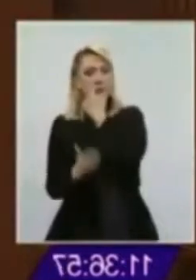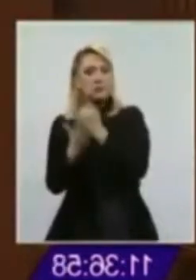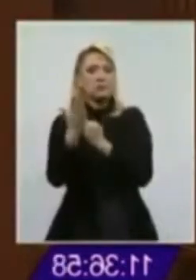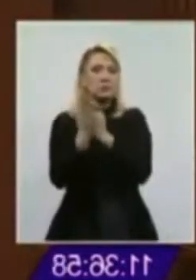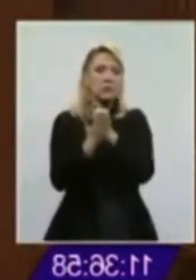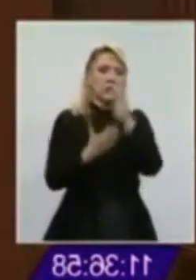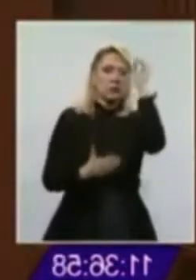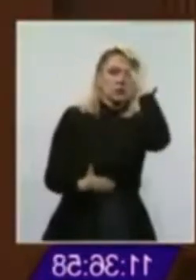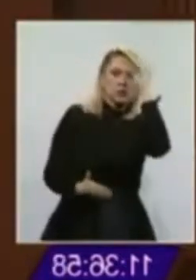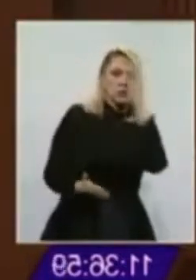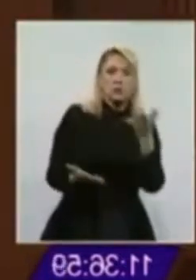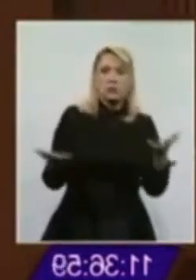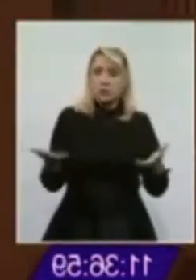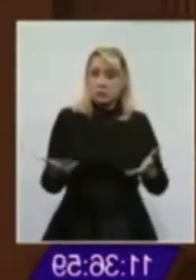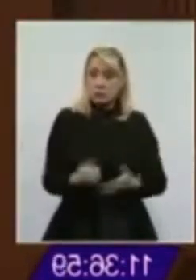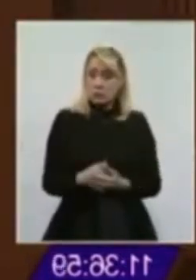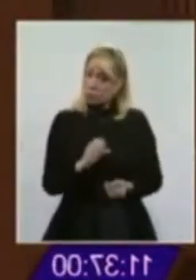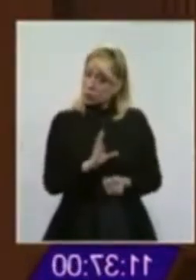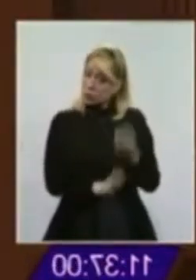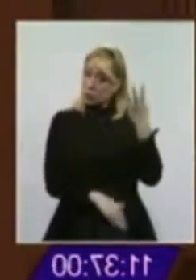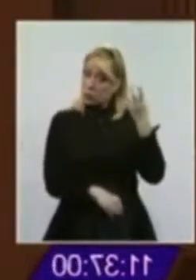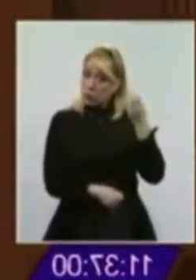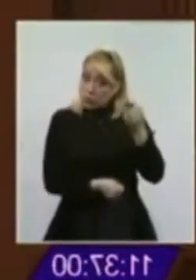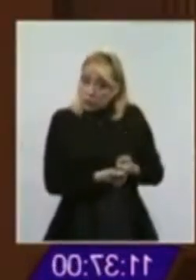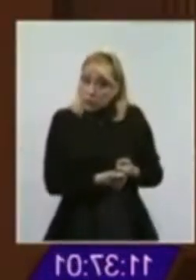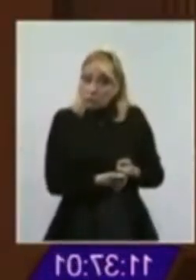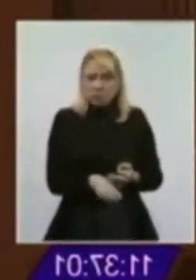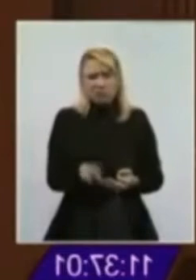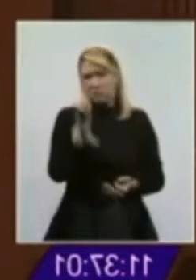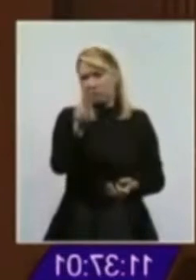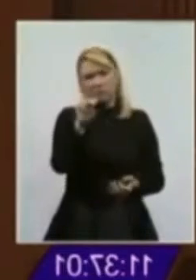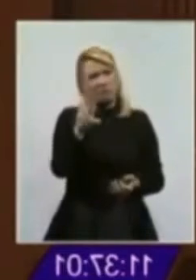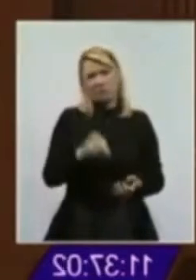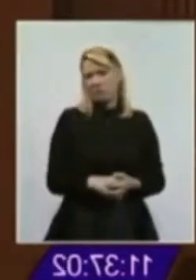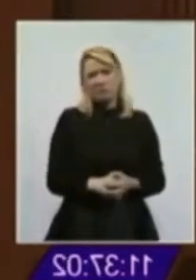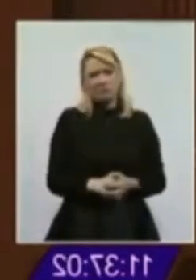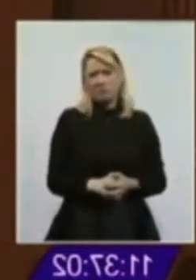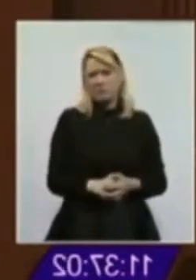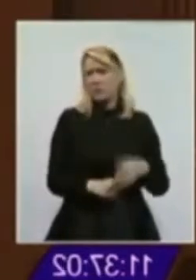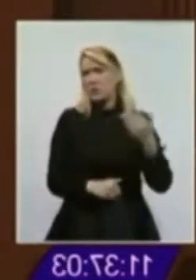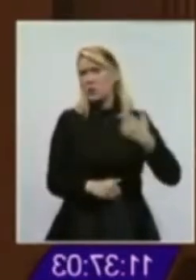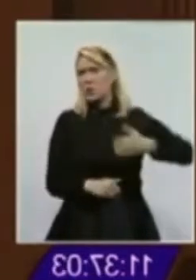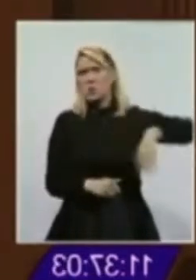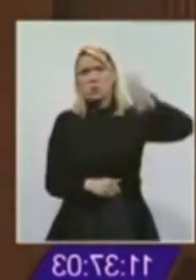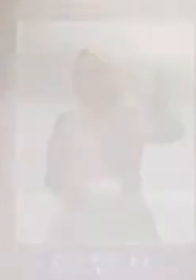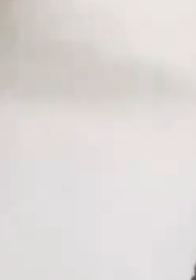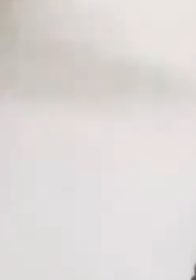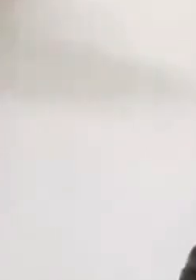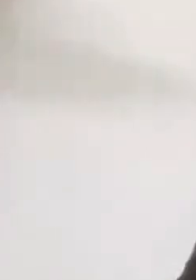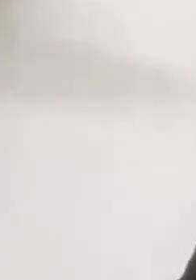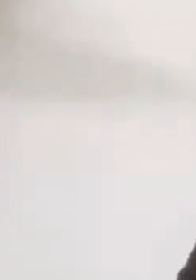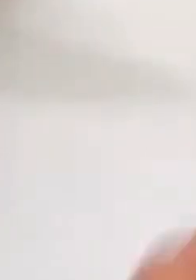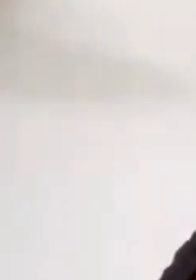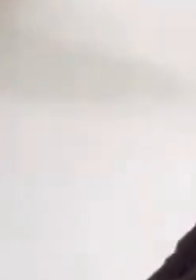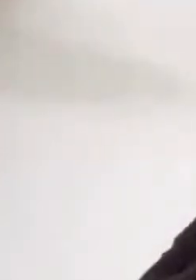Este criterio no es nuevo. Desde hace más... Bueno, pues ahí están las declaraciones de Norma Piña.